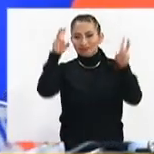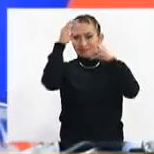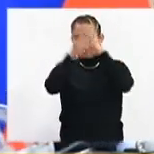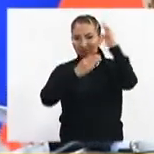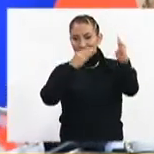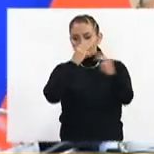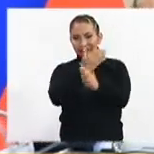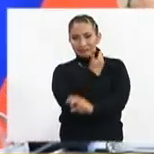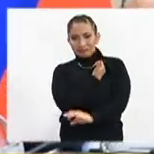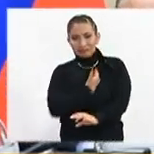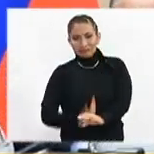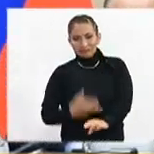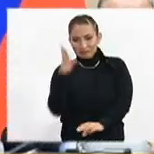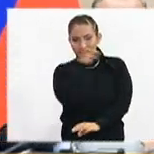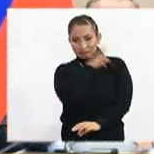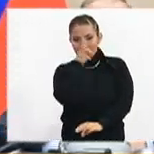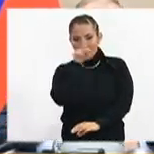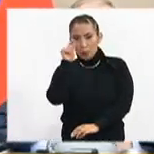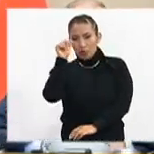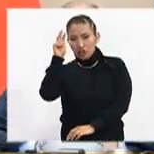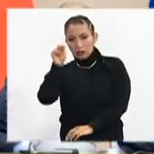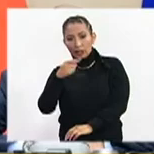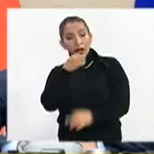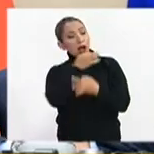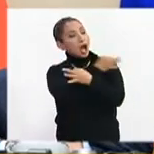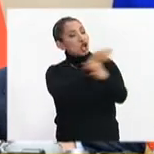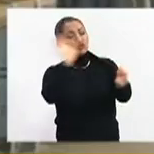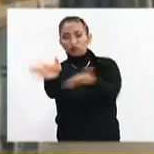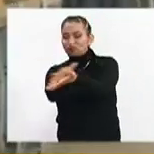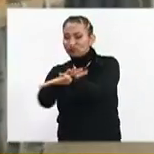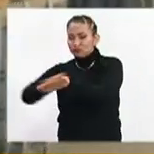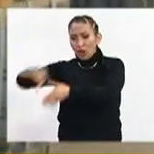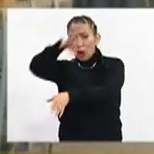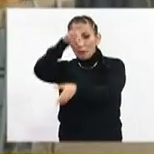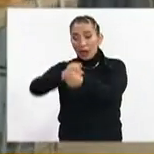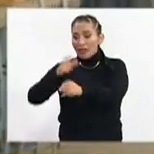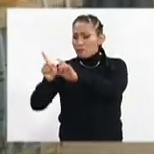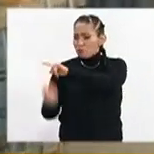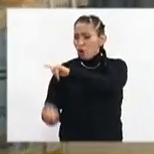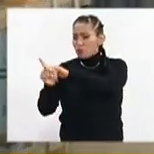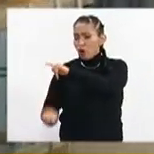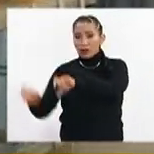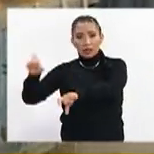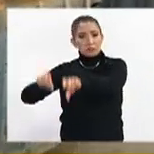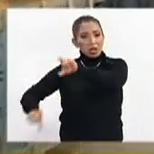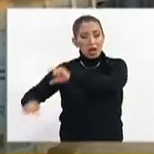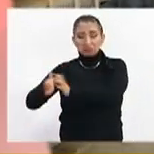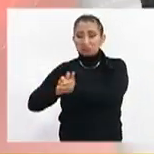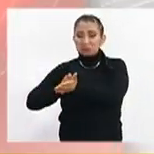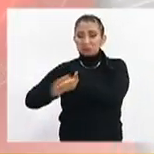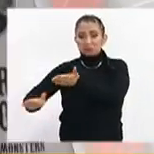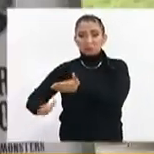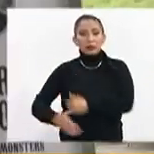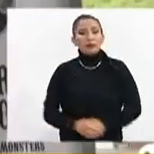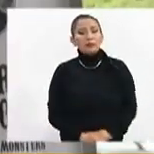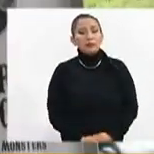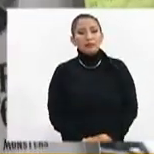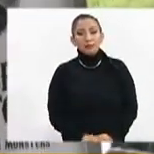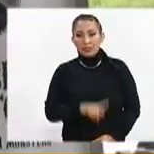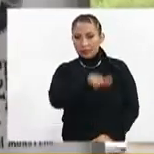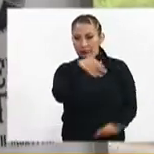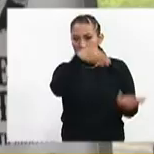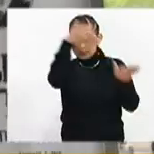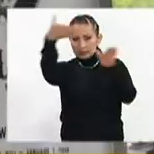mundo, el presidente de Rusia, Vladimir Putin, anunció la eliminación completa de su arsenal de armas químicas.